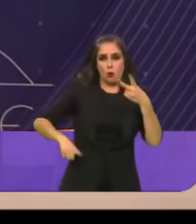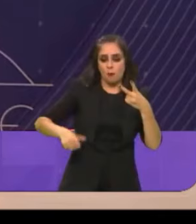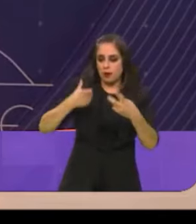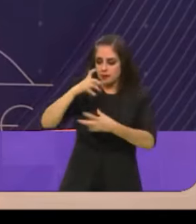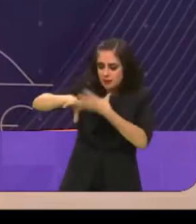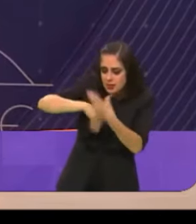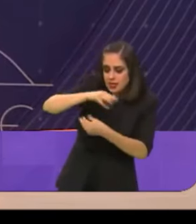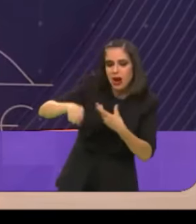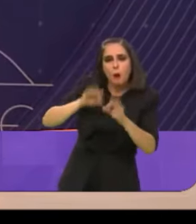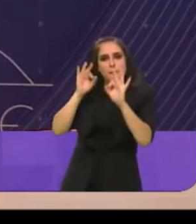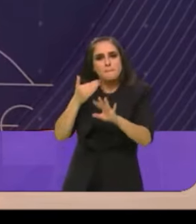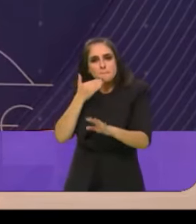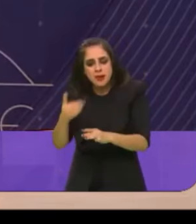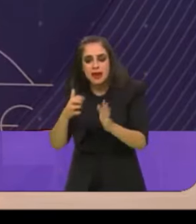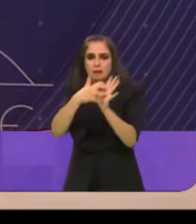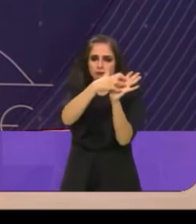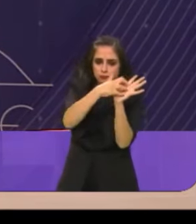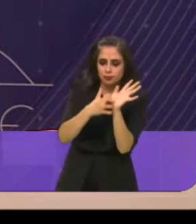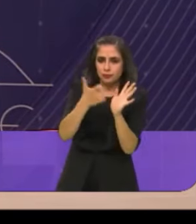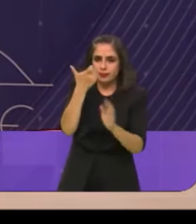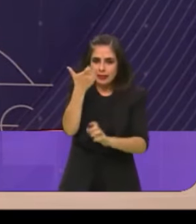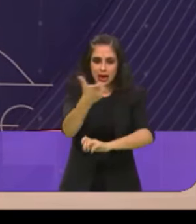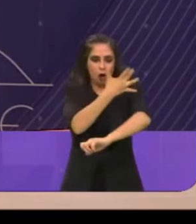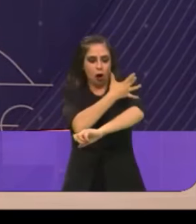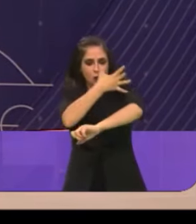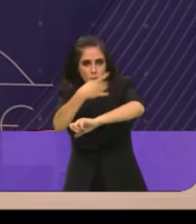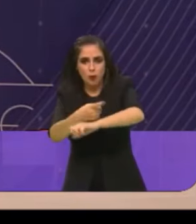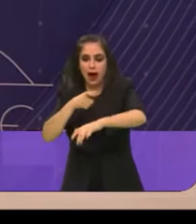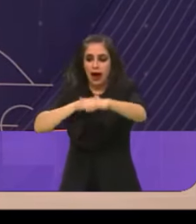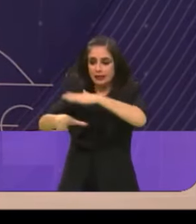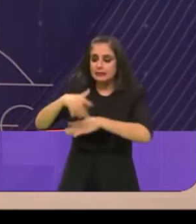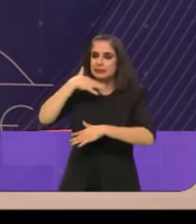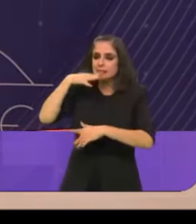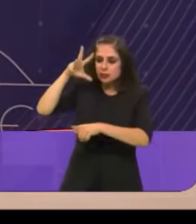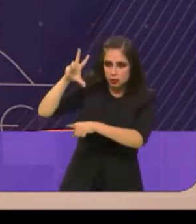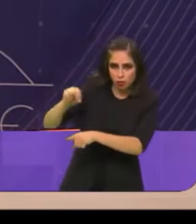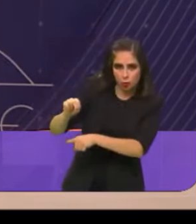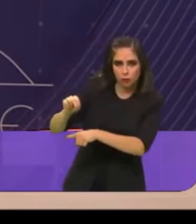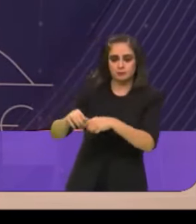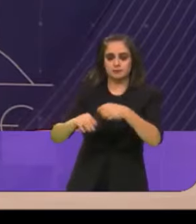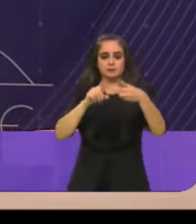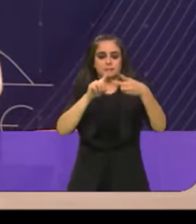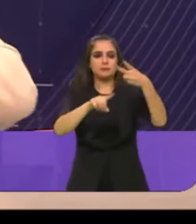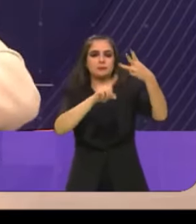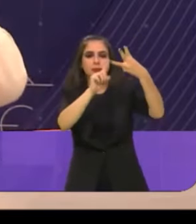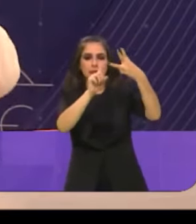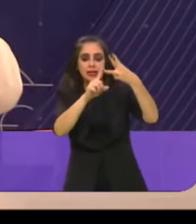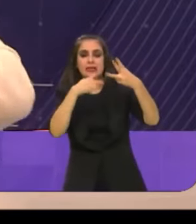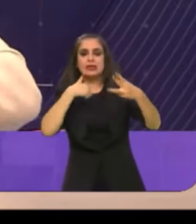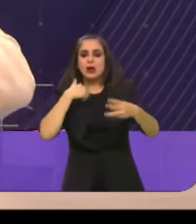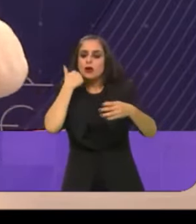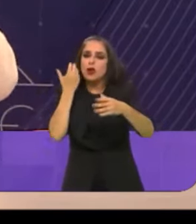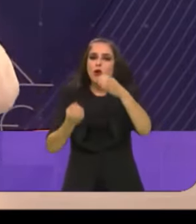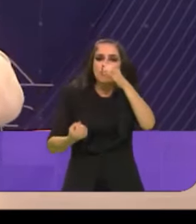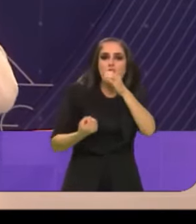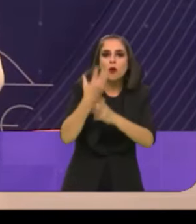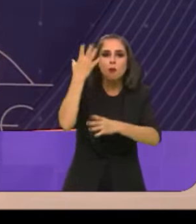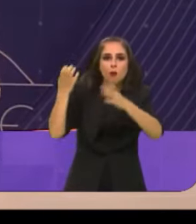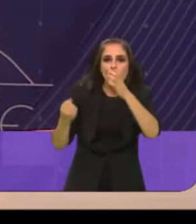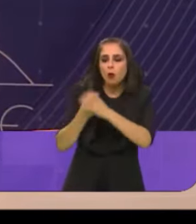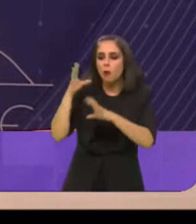promete sin embargo para gobernar con justicia y con miras al desarrollo económico sustancial de las